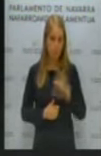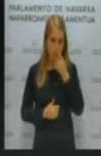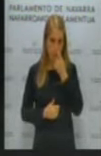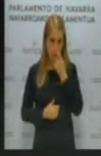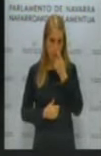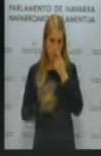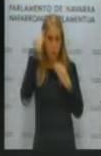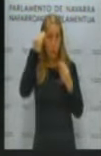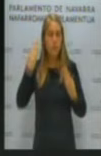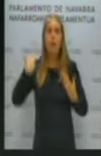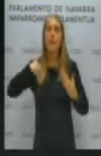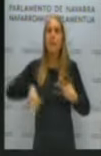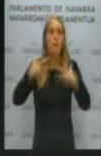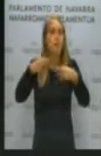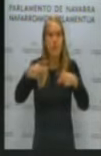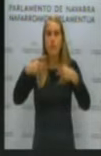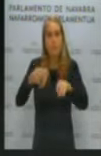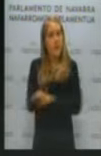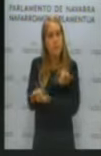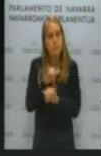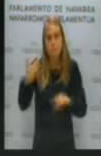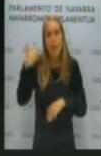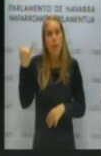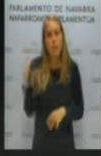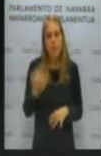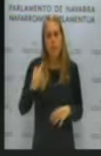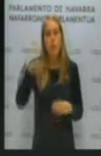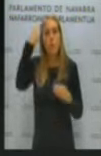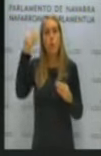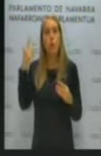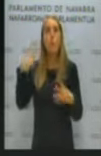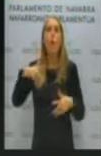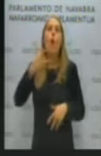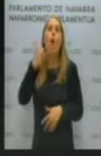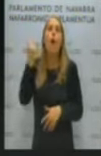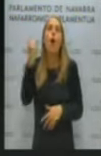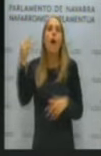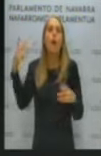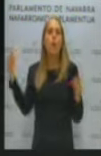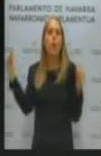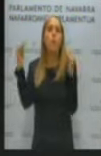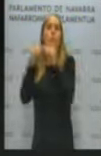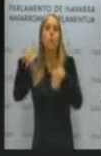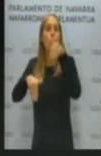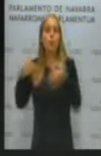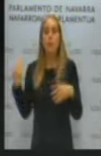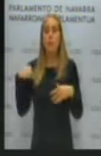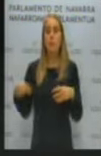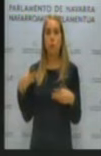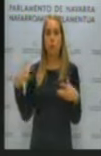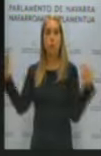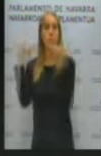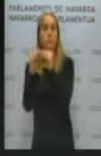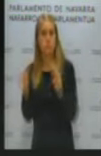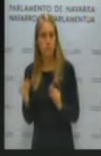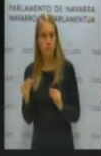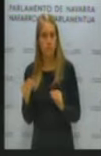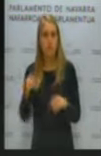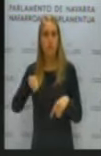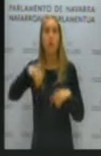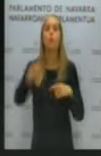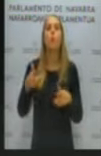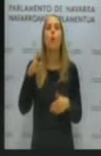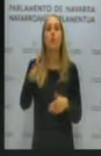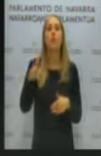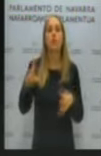basta ya, y ojalá podamos coincidir, señora Barcos, en ese voto, y ojalá podamos frenar algo que sería, una vez más, pisotear derechos en